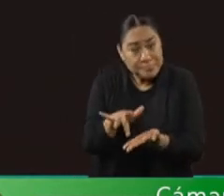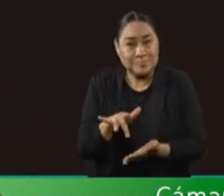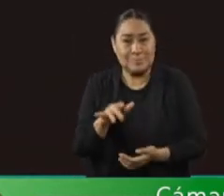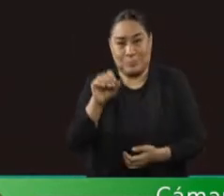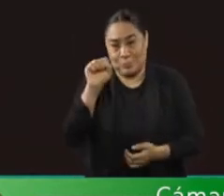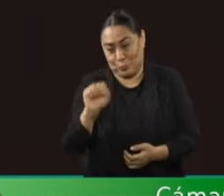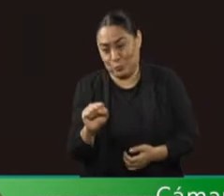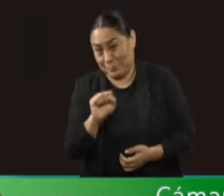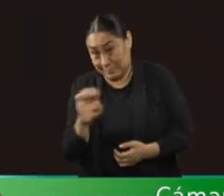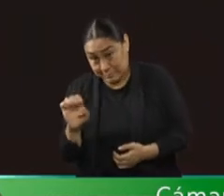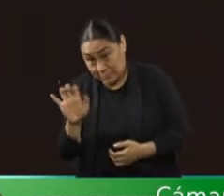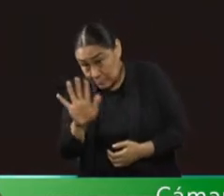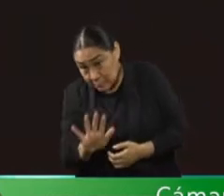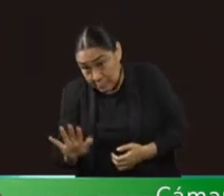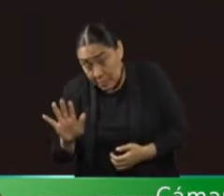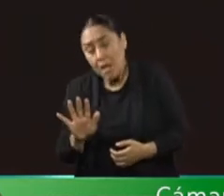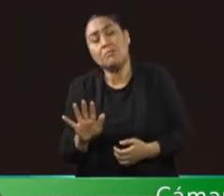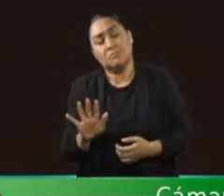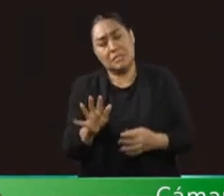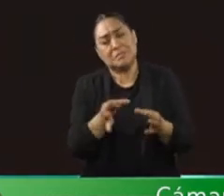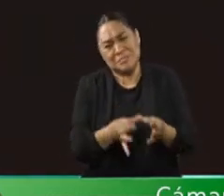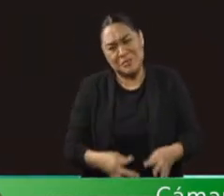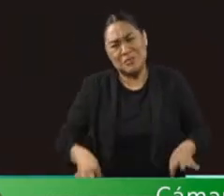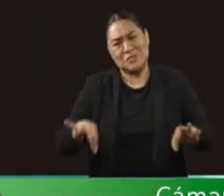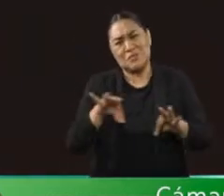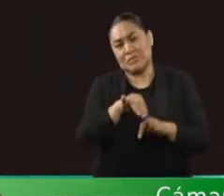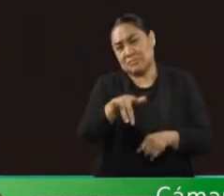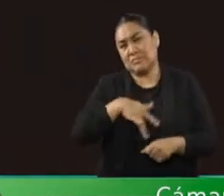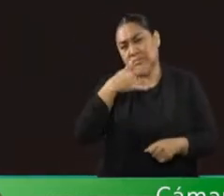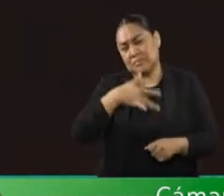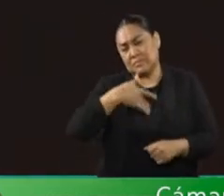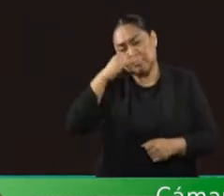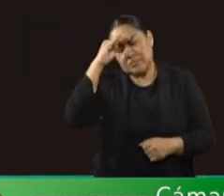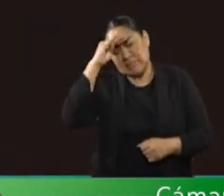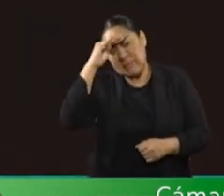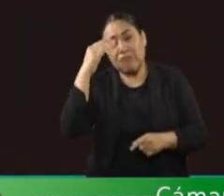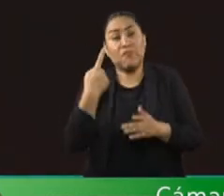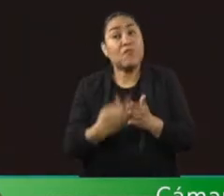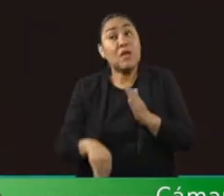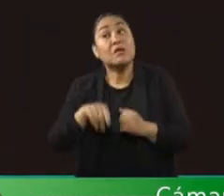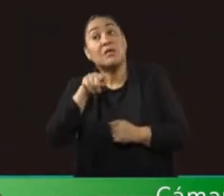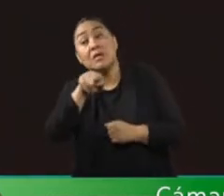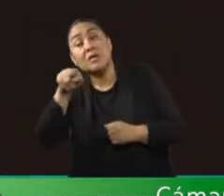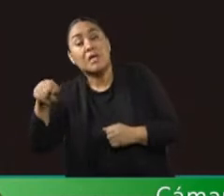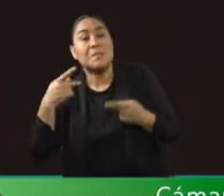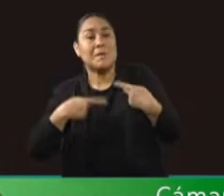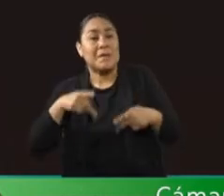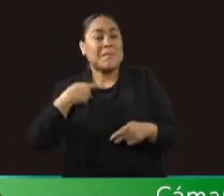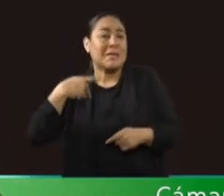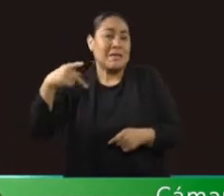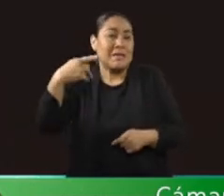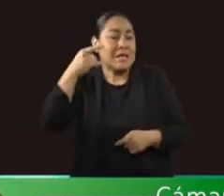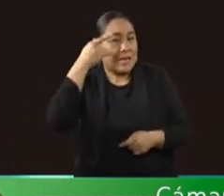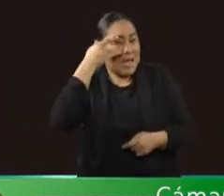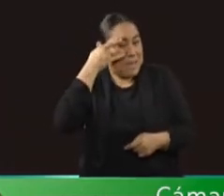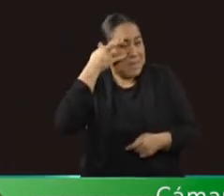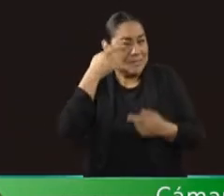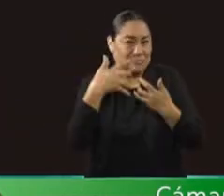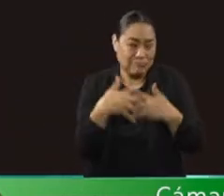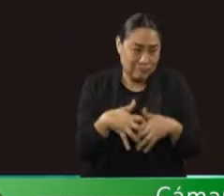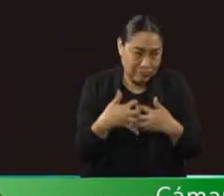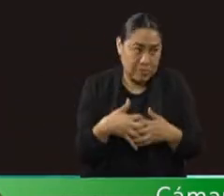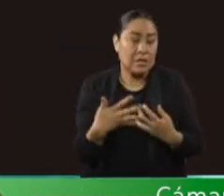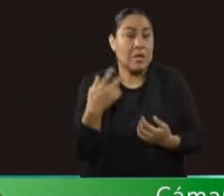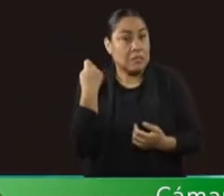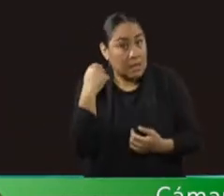es crucial que os en en los empresarios concluyo presidente de Campeche